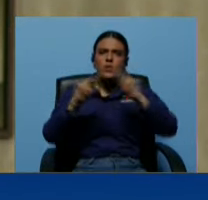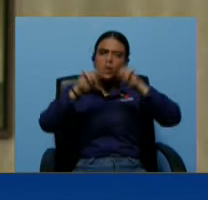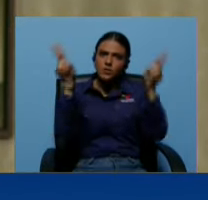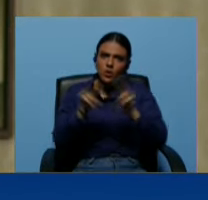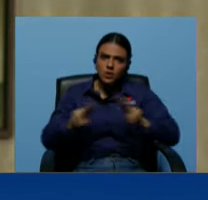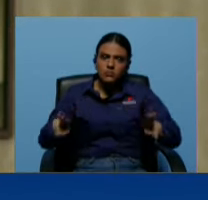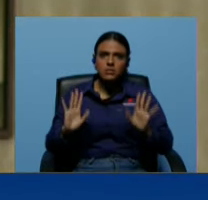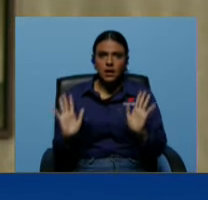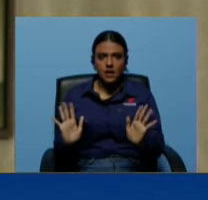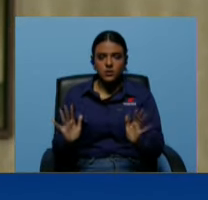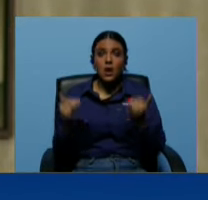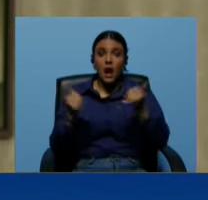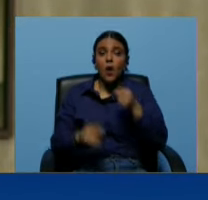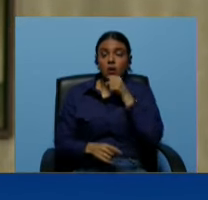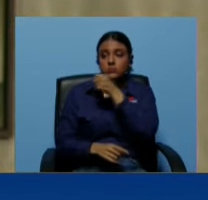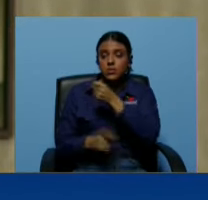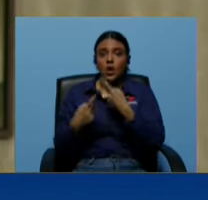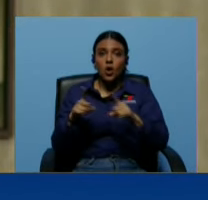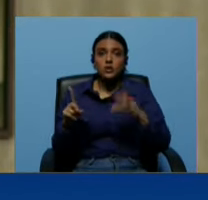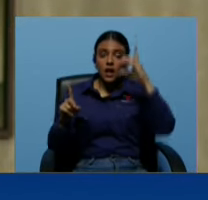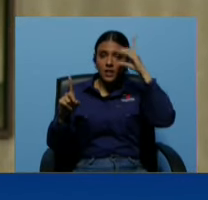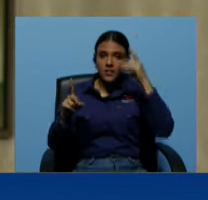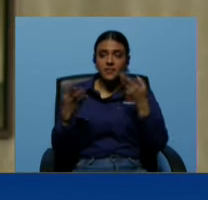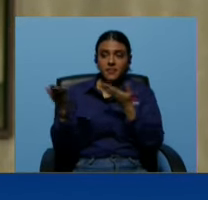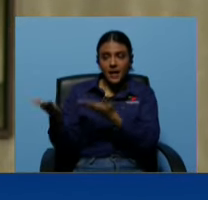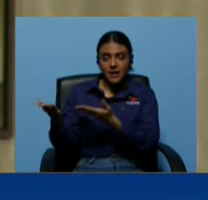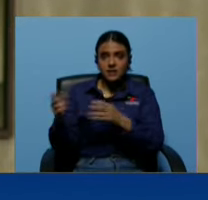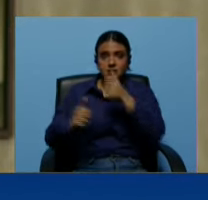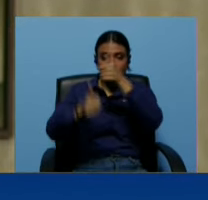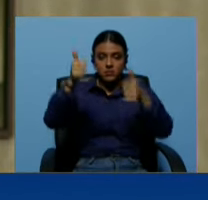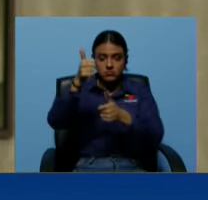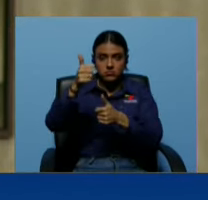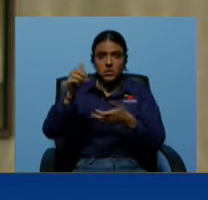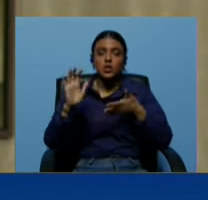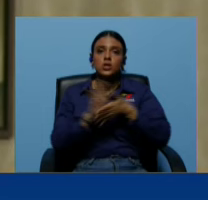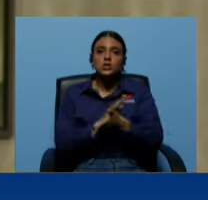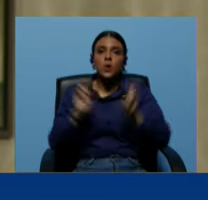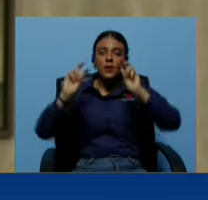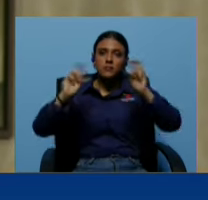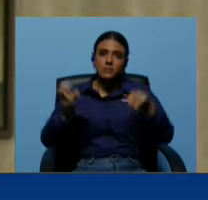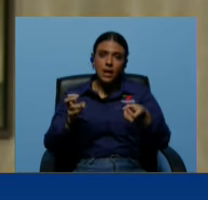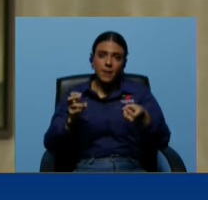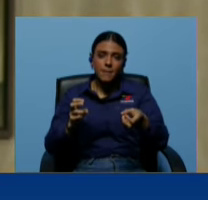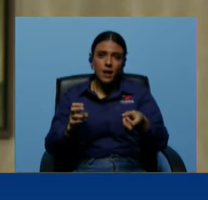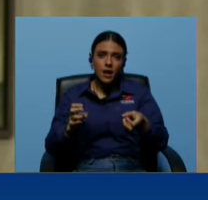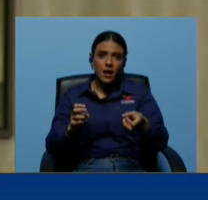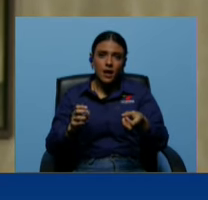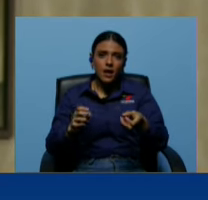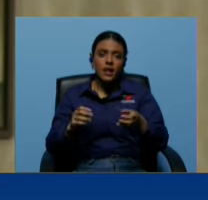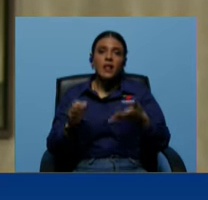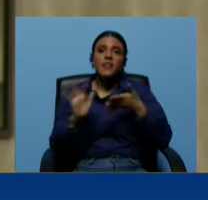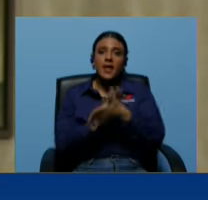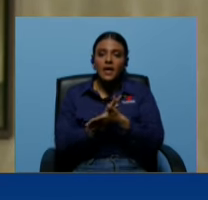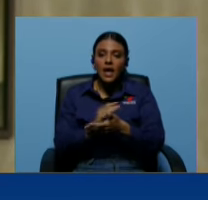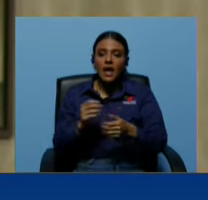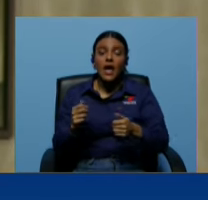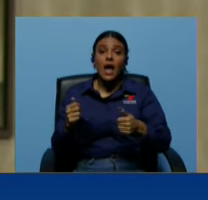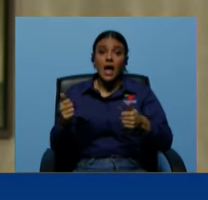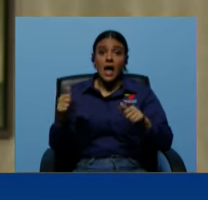Le voy a dar la palabra a la doctora Delcy Rodríguez sobre el tema de la asistencia